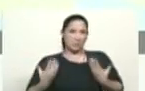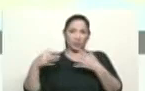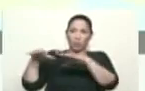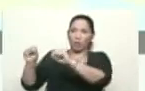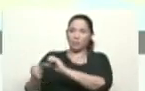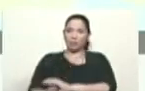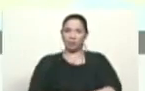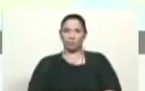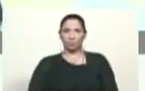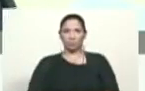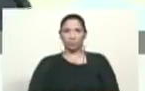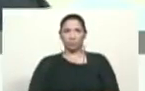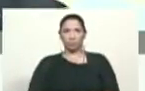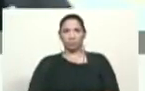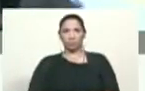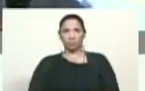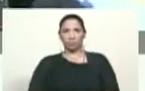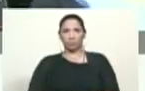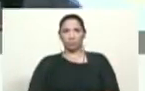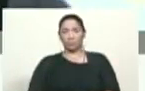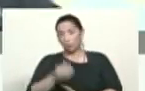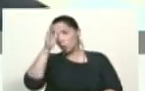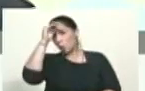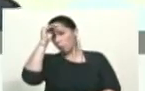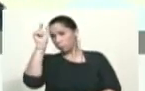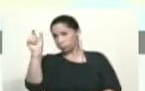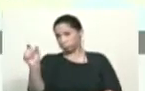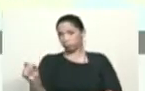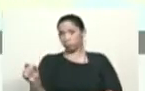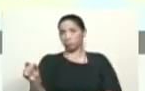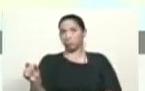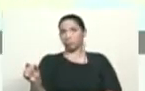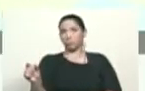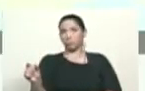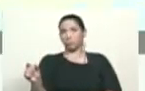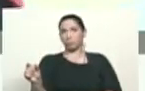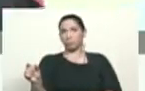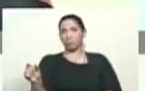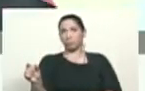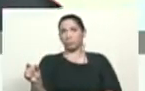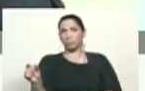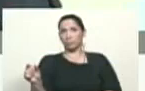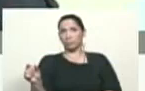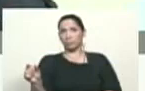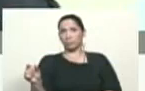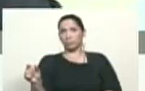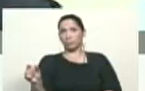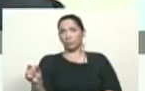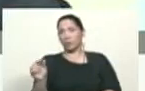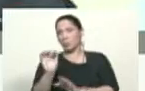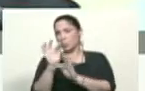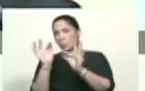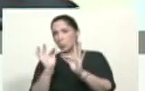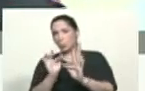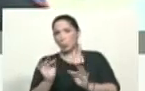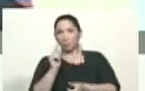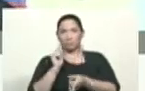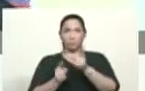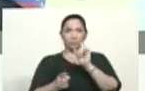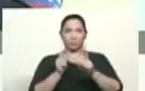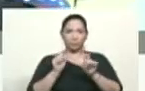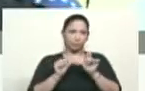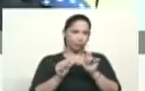capitalismo. Solo que hasta Trump lo habían mantenido algunas formas,